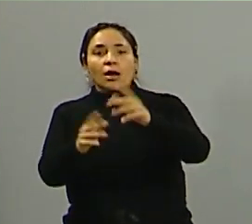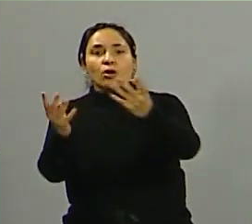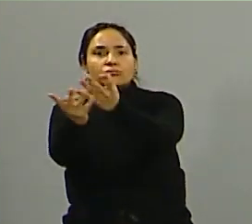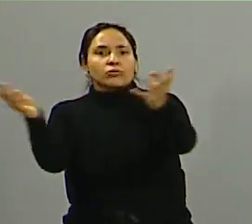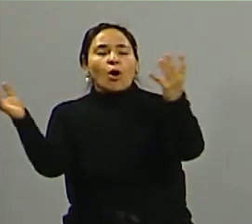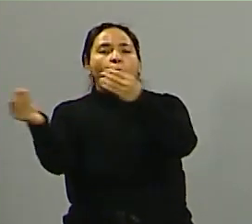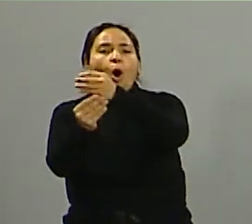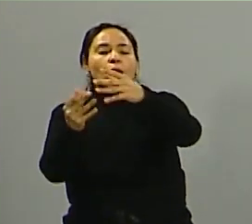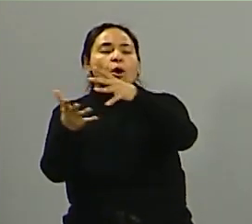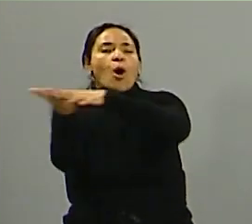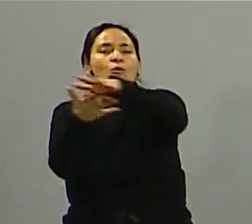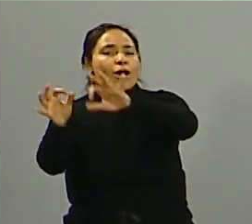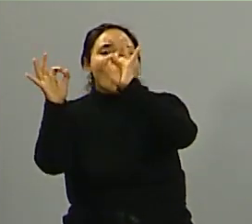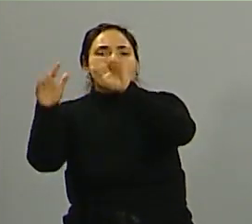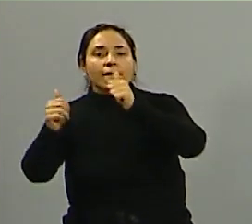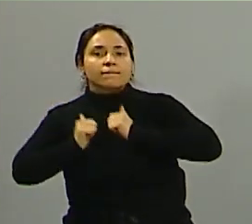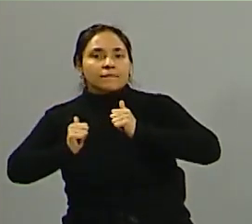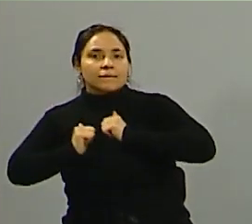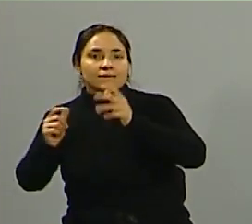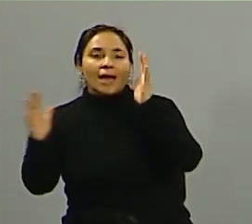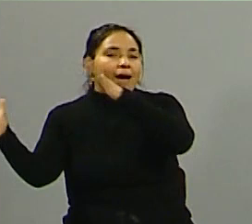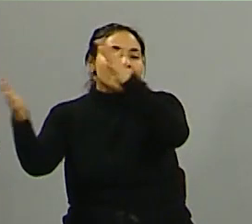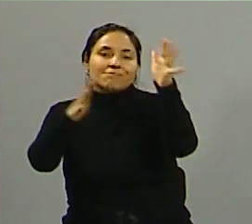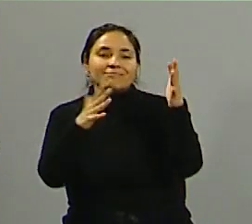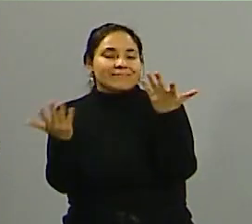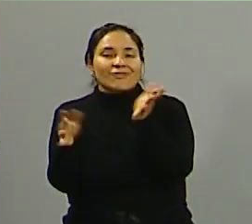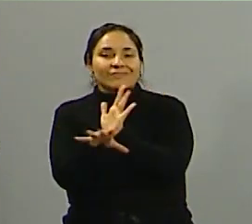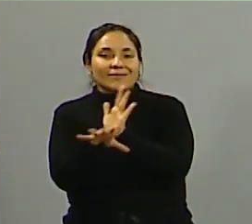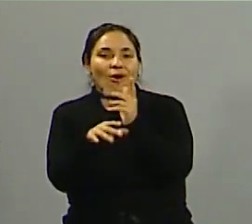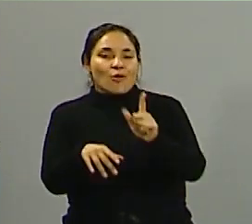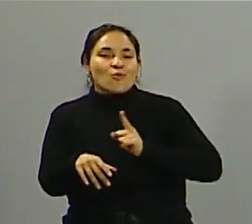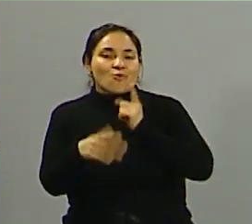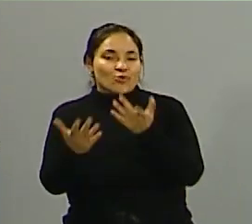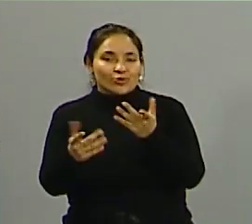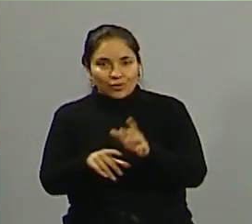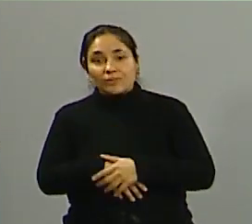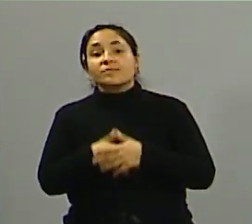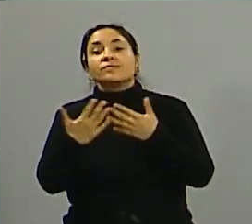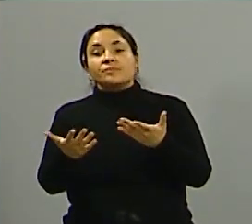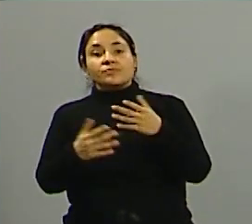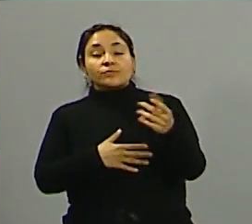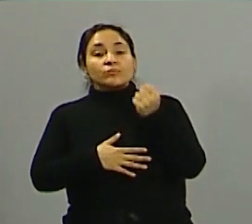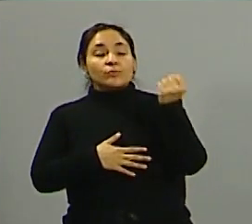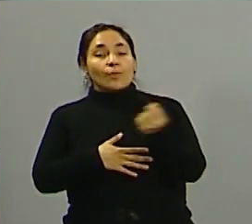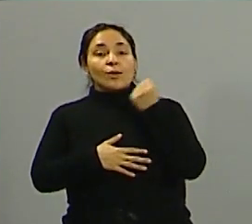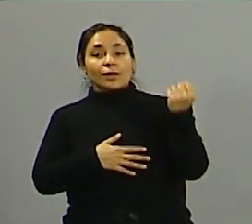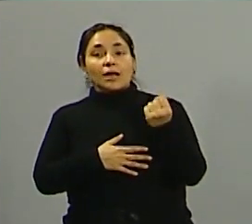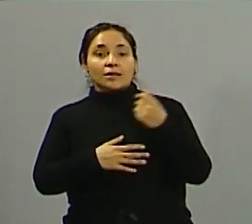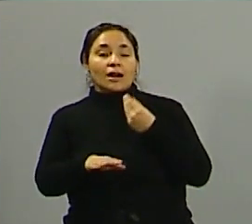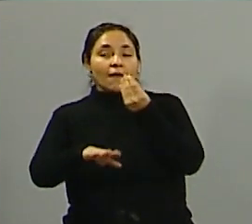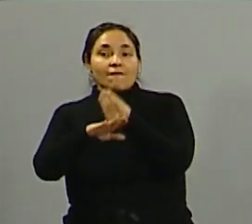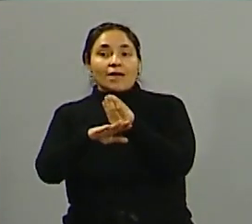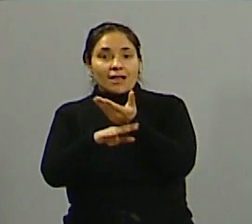Qué hermoso saber estos detalles de la historia que por ahí en los libros no están, ¿no? Claro. Y está bueno de pronto tener referentes como vos